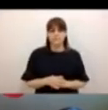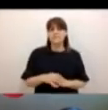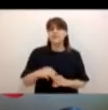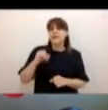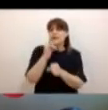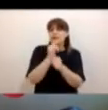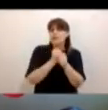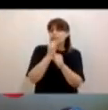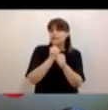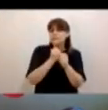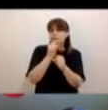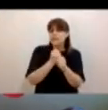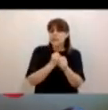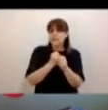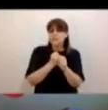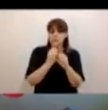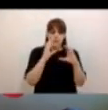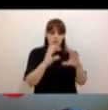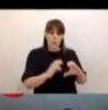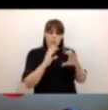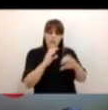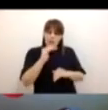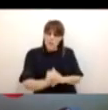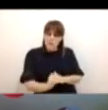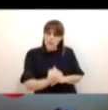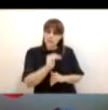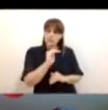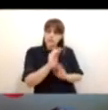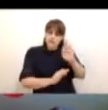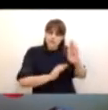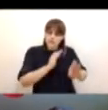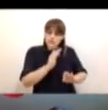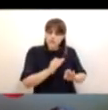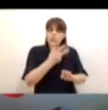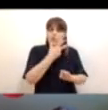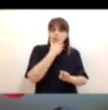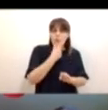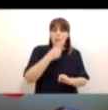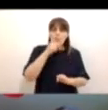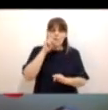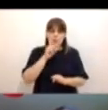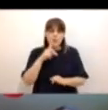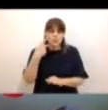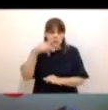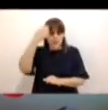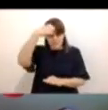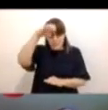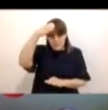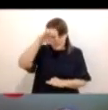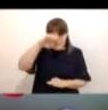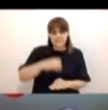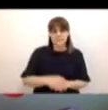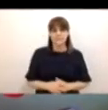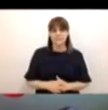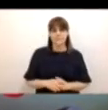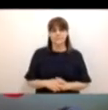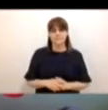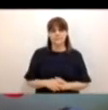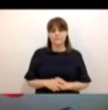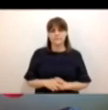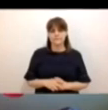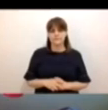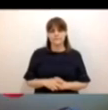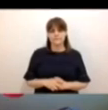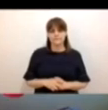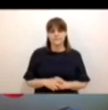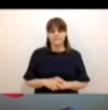acerca de cuidado y crianza en la experiencia de mujeres y hombres si ponen la siguiente por favor que se dedican al